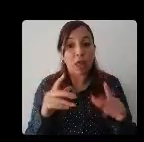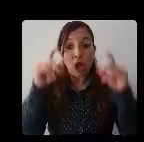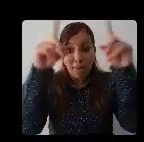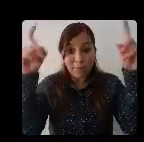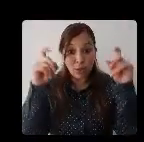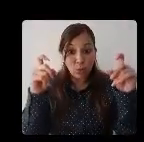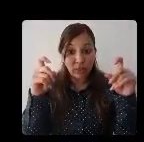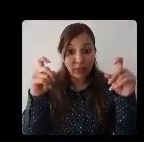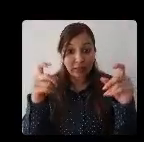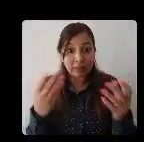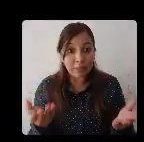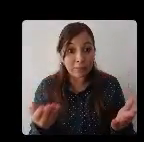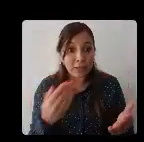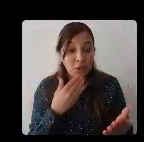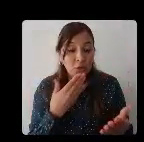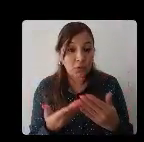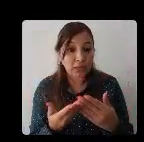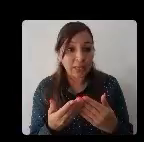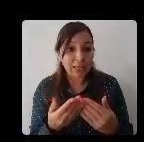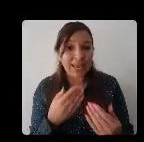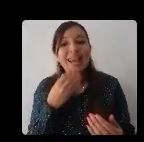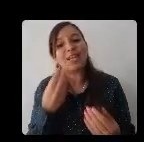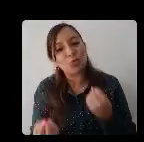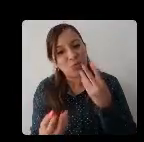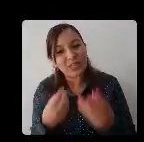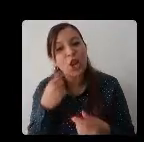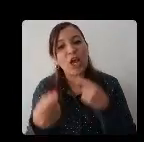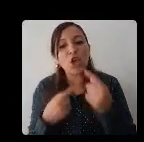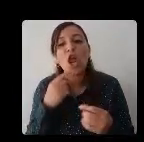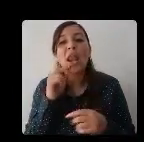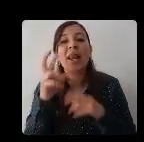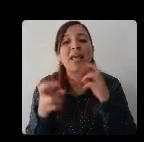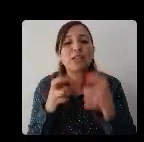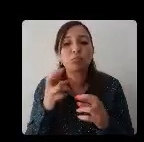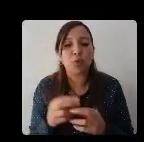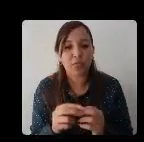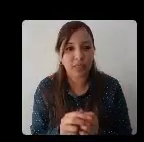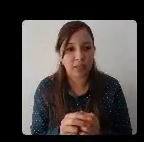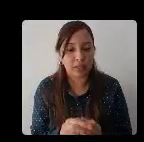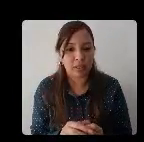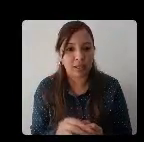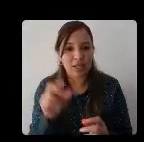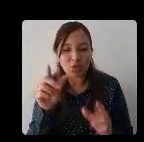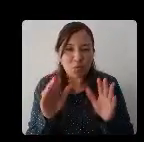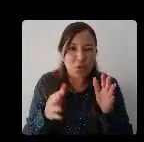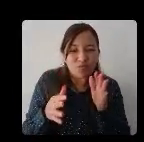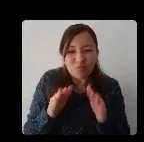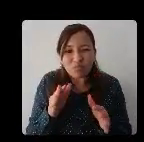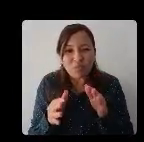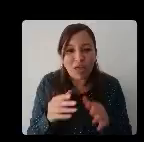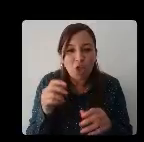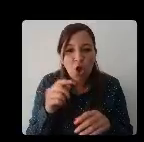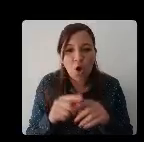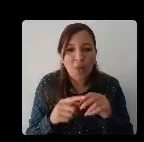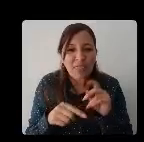conteste con mi lenguaje, que es un poco medio con palabras, no muy técnicas, no, así como hablamos allá,